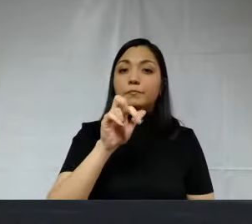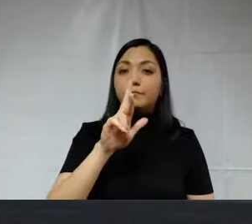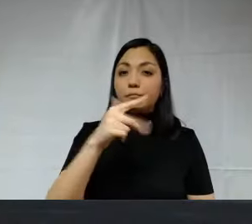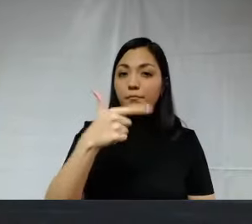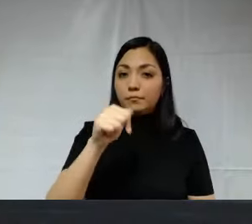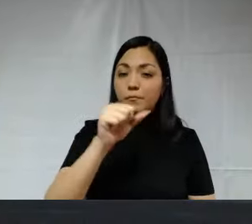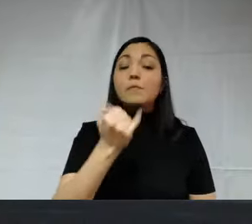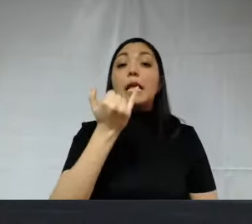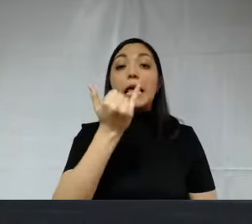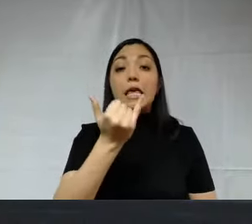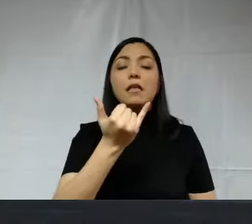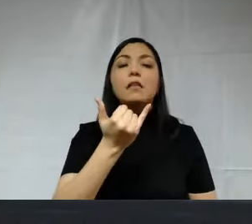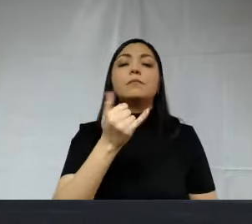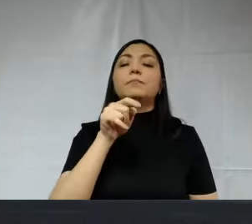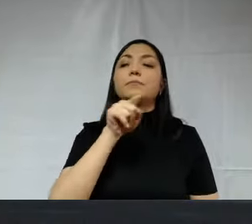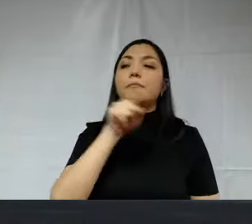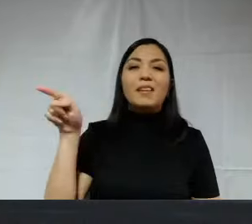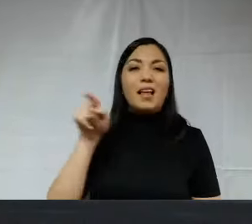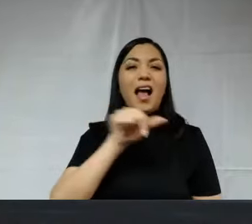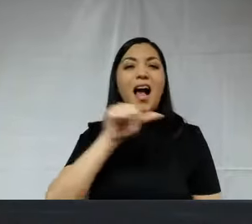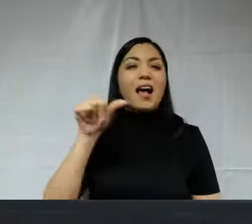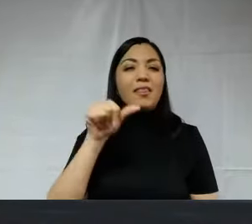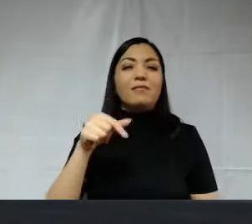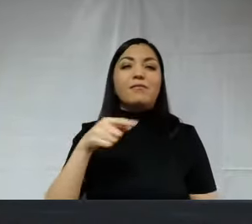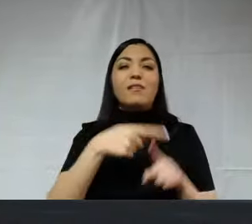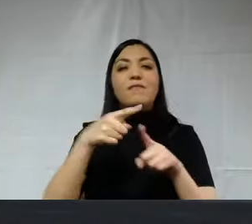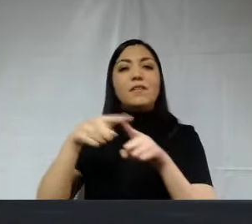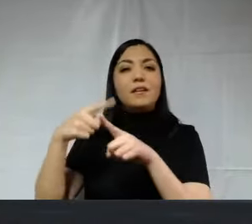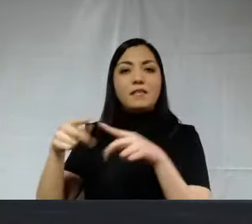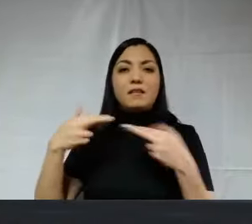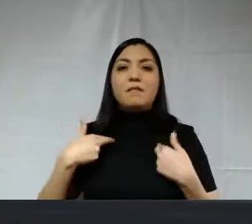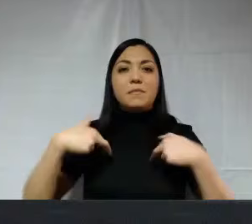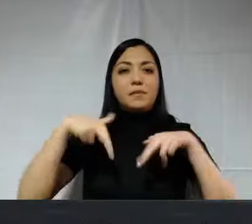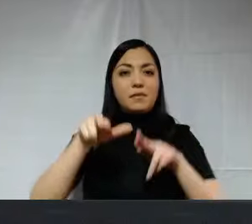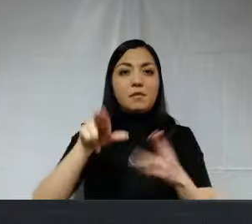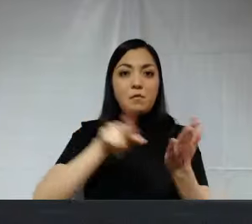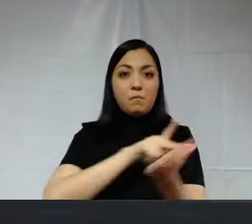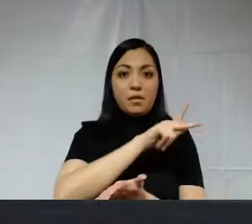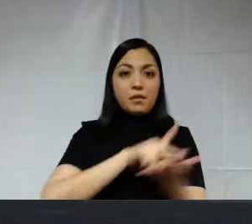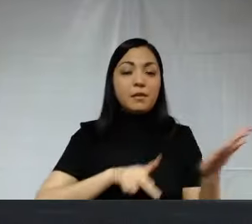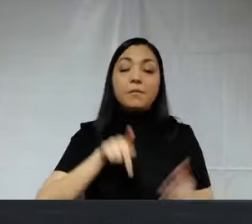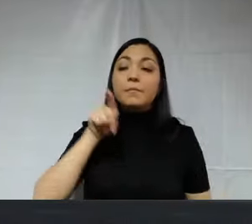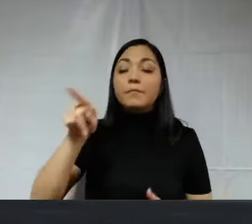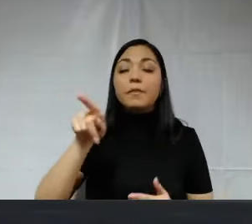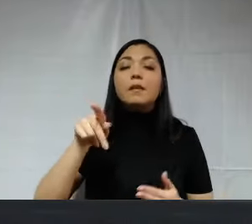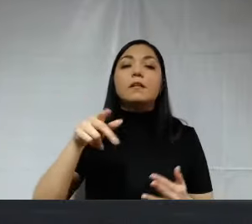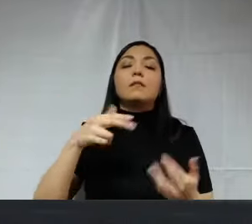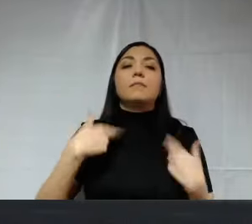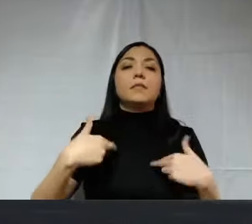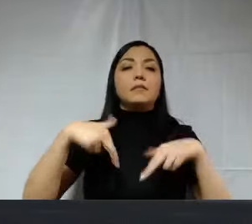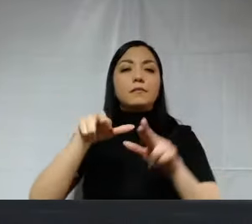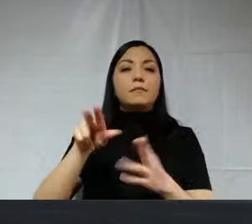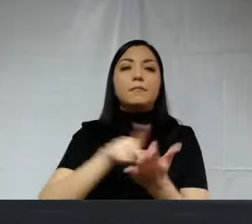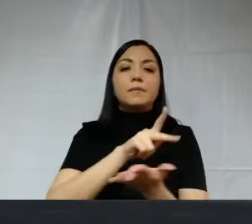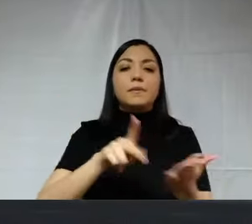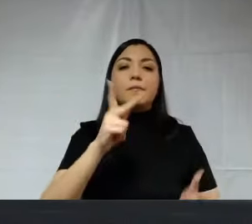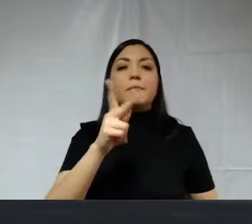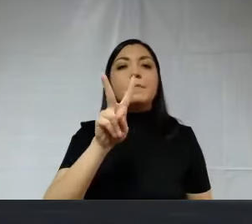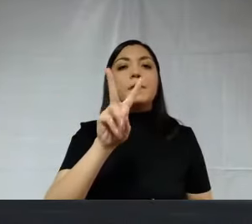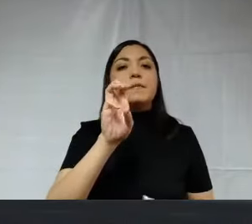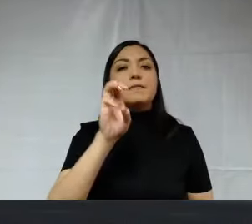representante del partido revolucionario instituci agilar el